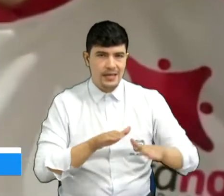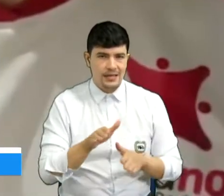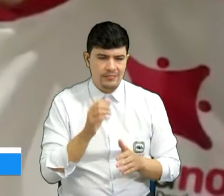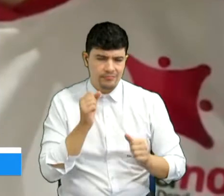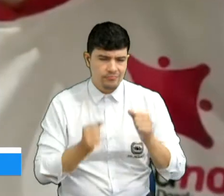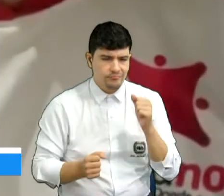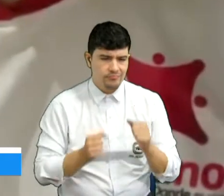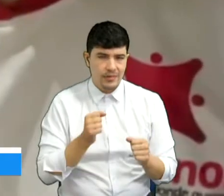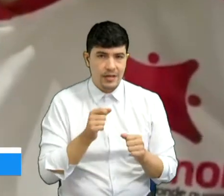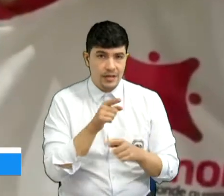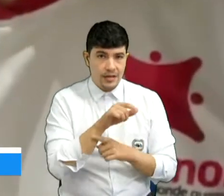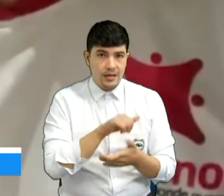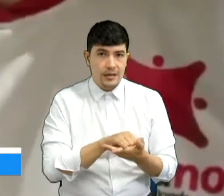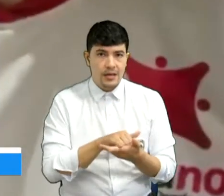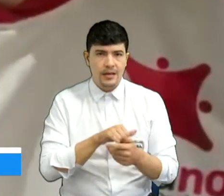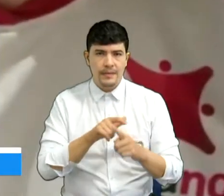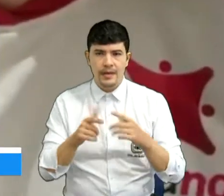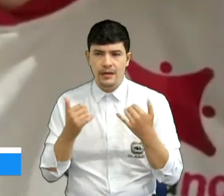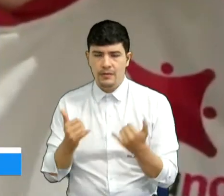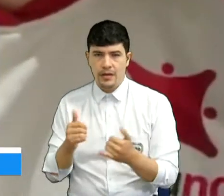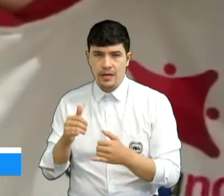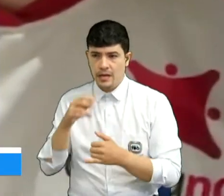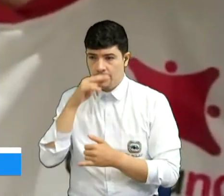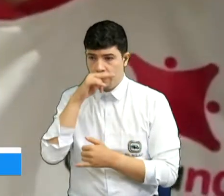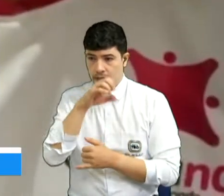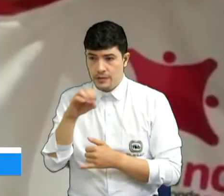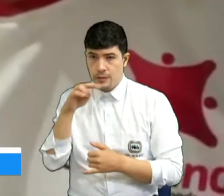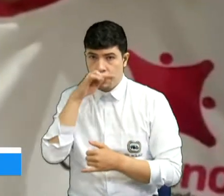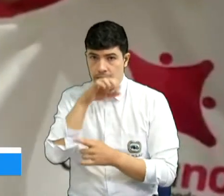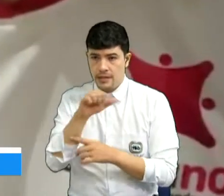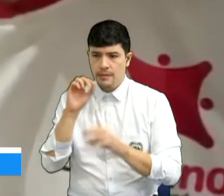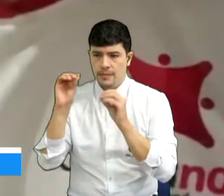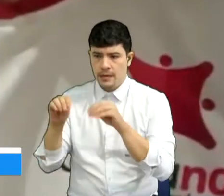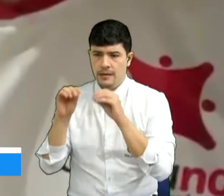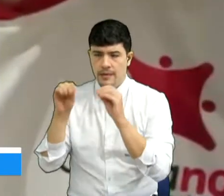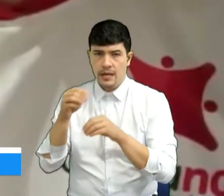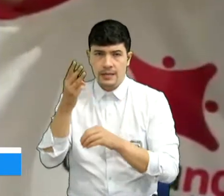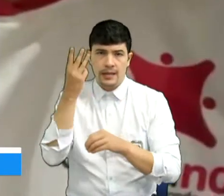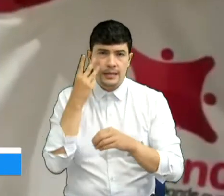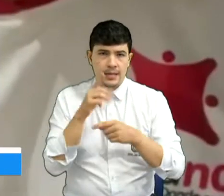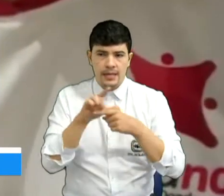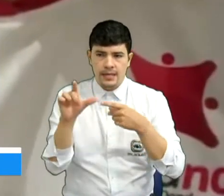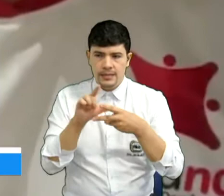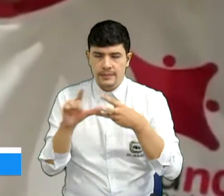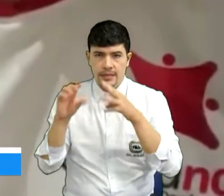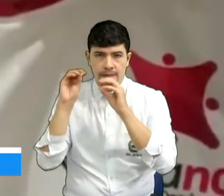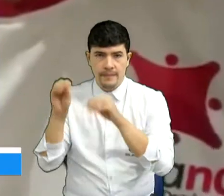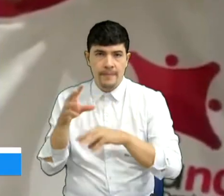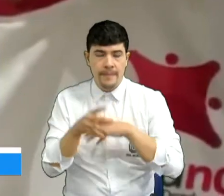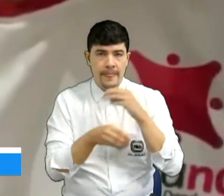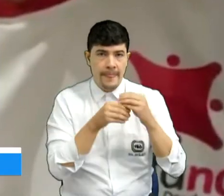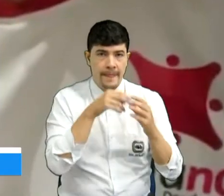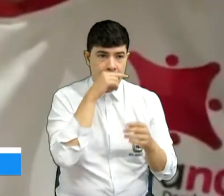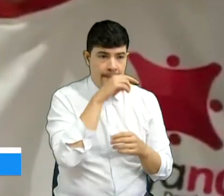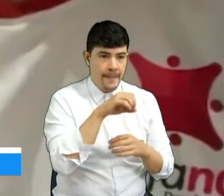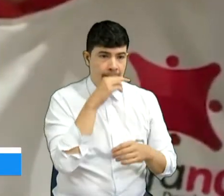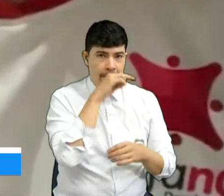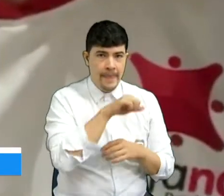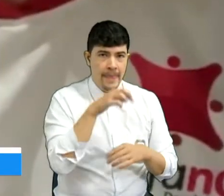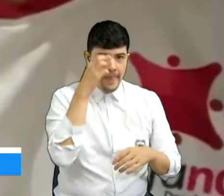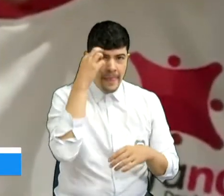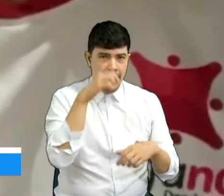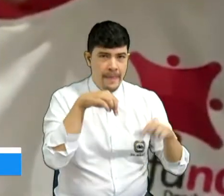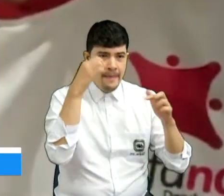en diferentes horarios, empezamos con los niños de patín recreativo, trabajamos 3 días a la semana, y con los de patín profesional pues